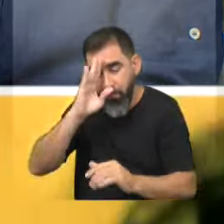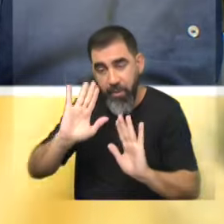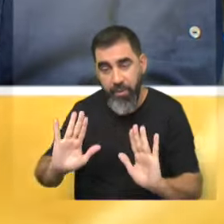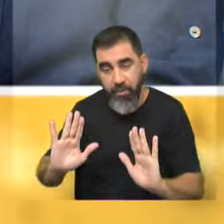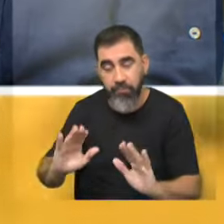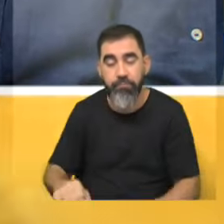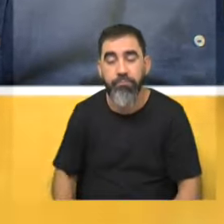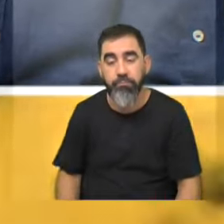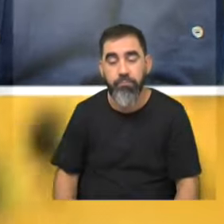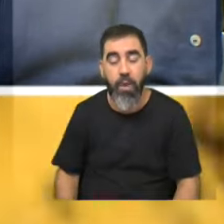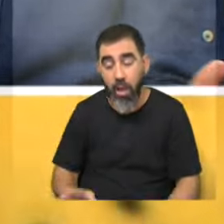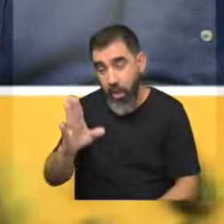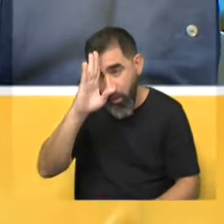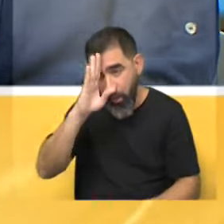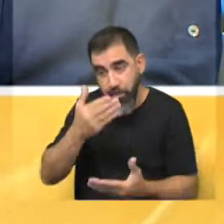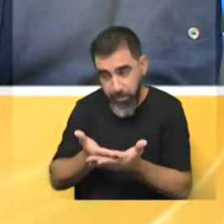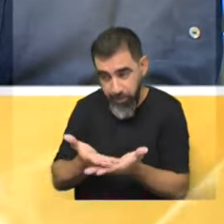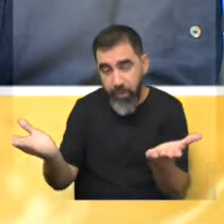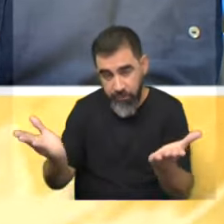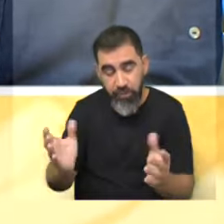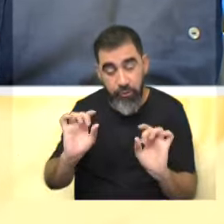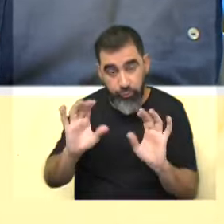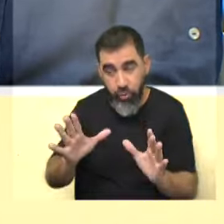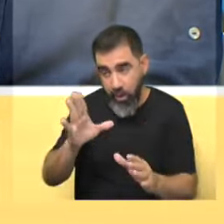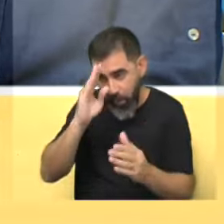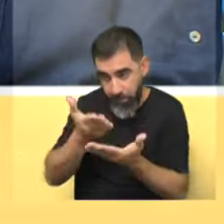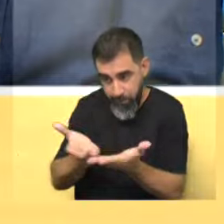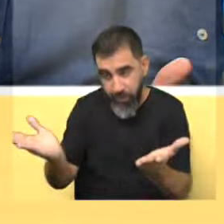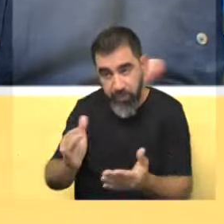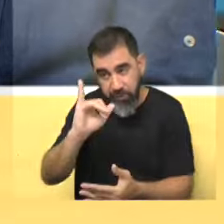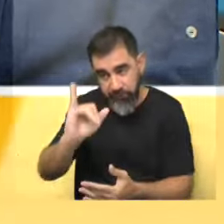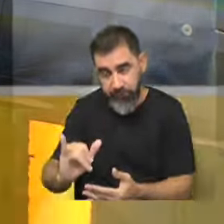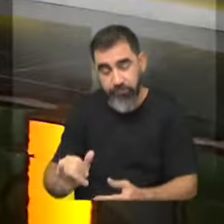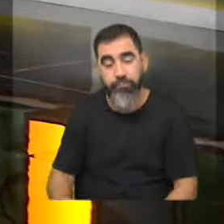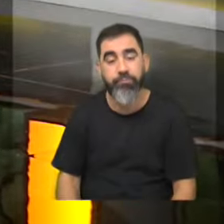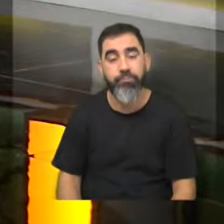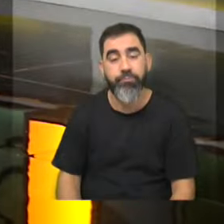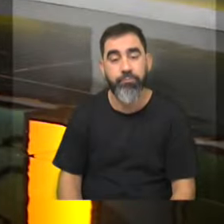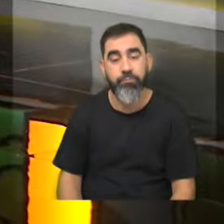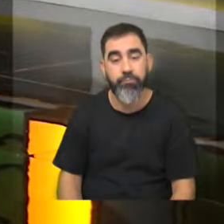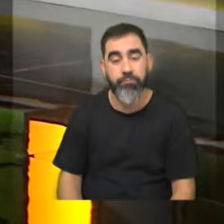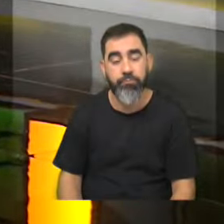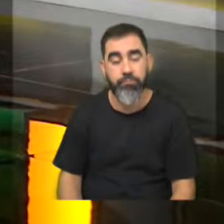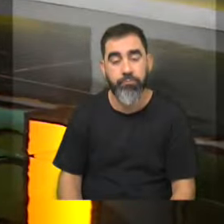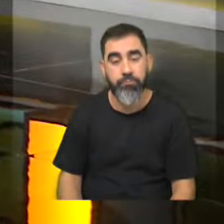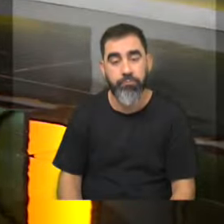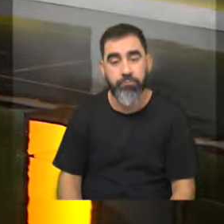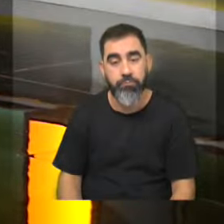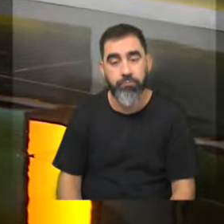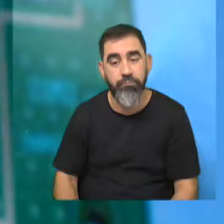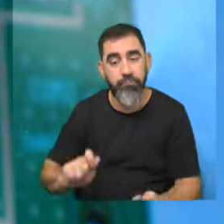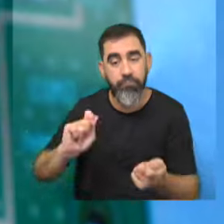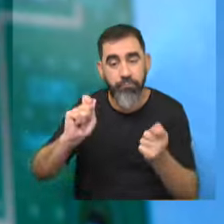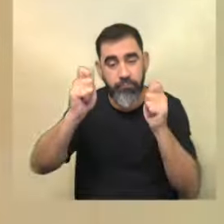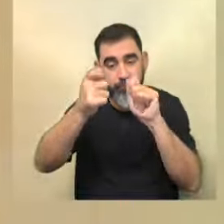lo que se hizo, se aprendió montones y se demostró que lo que se había aprendido, digamos, funcionó. Juan, de ahí hay un salto en el tiempo,